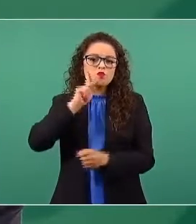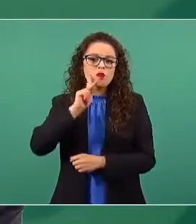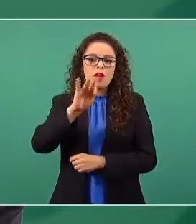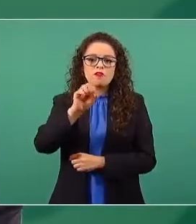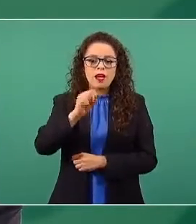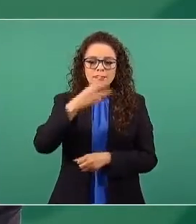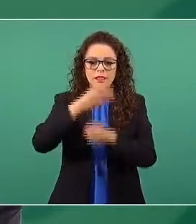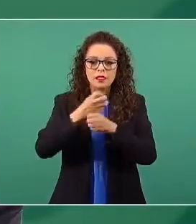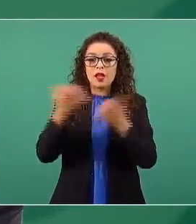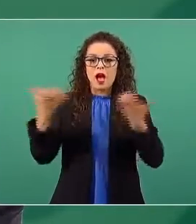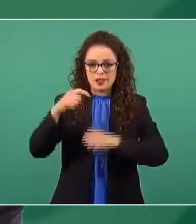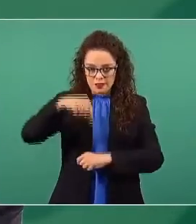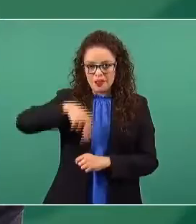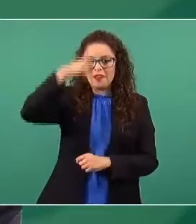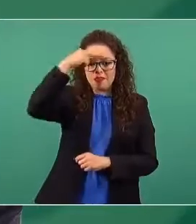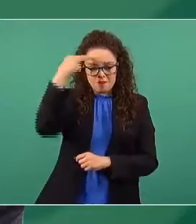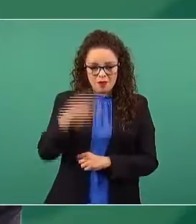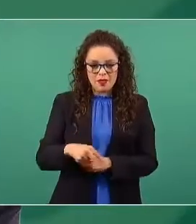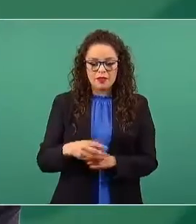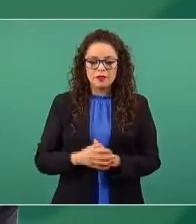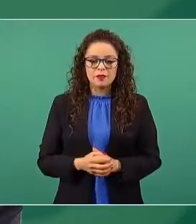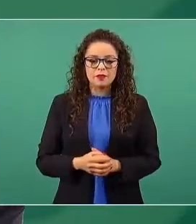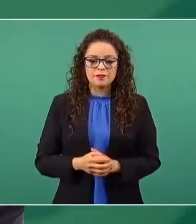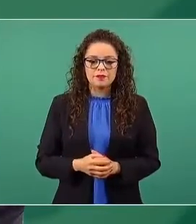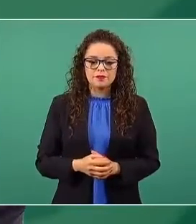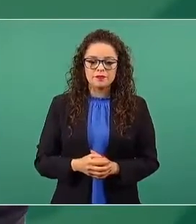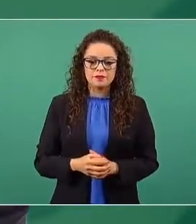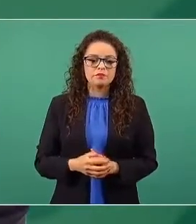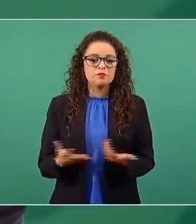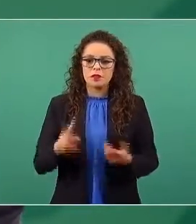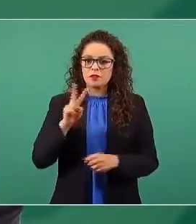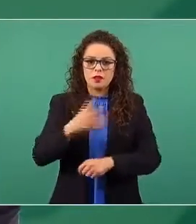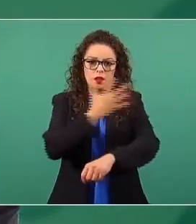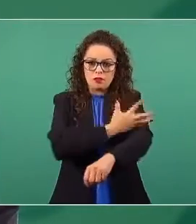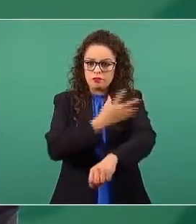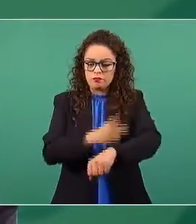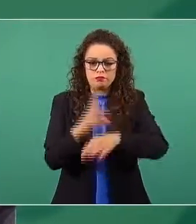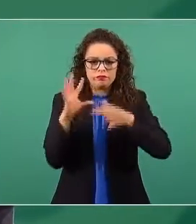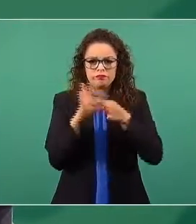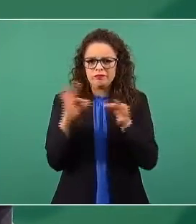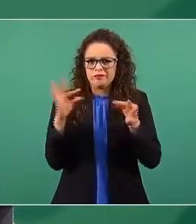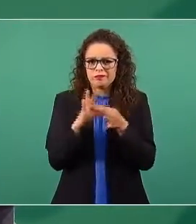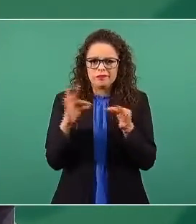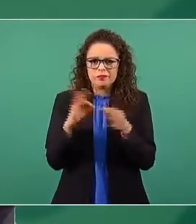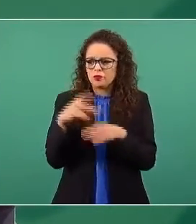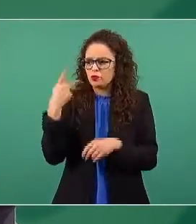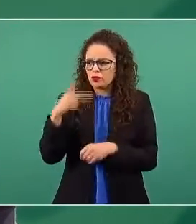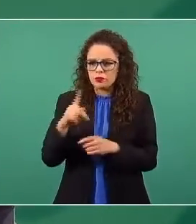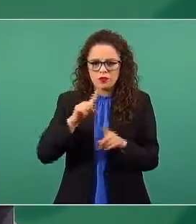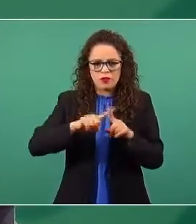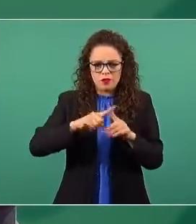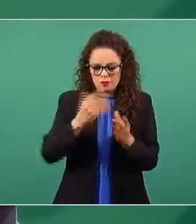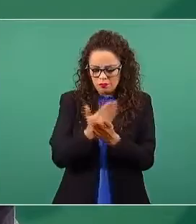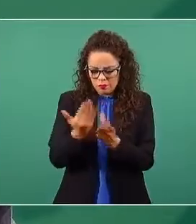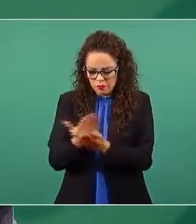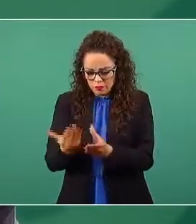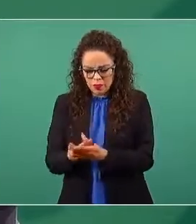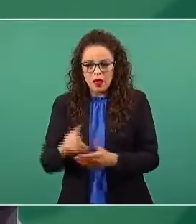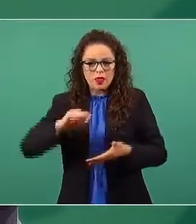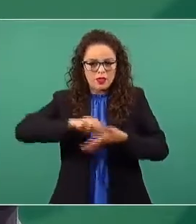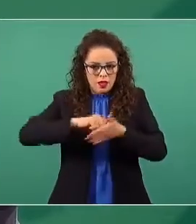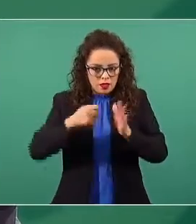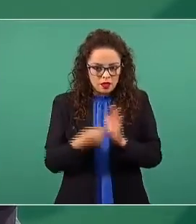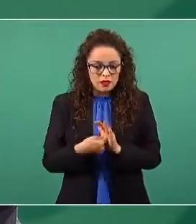México y nos han planteado con total transparencia su portafolio técnico, y en un momento dado,